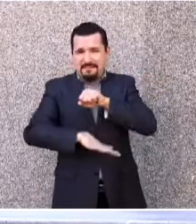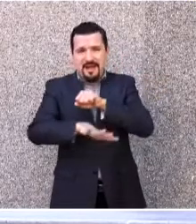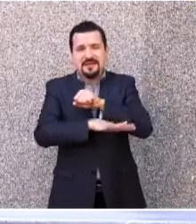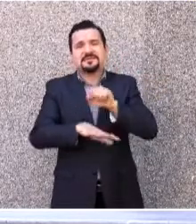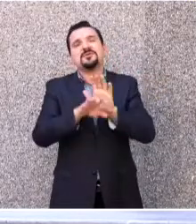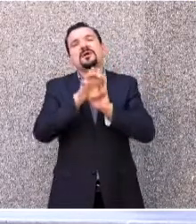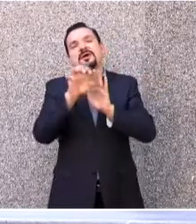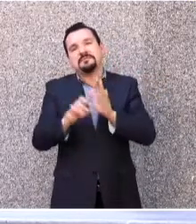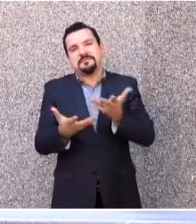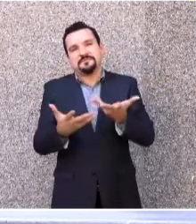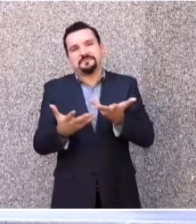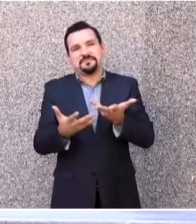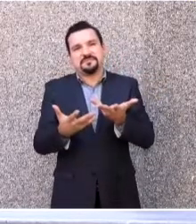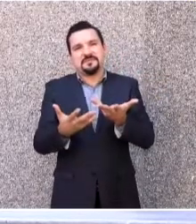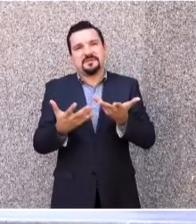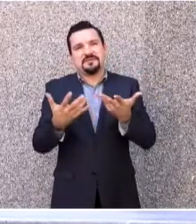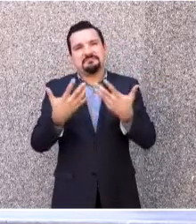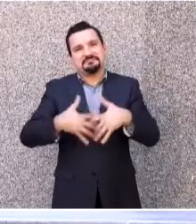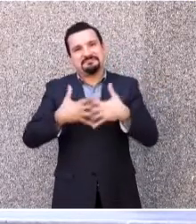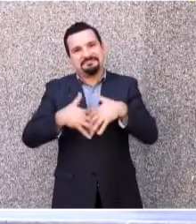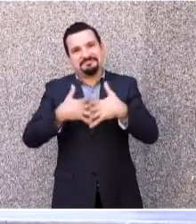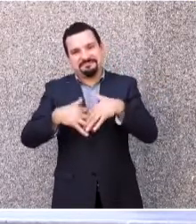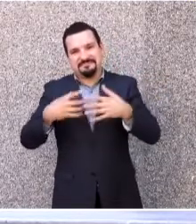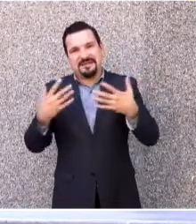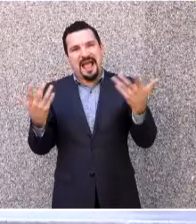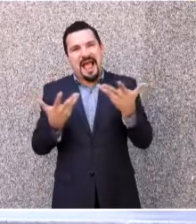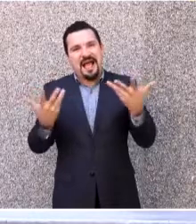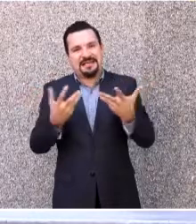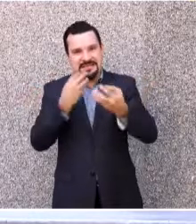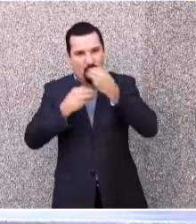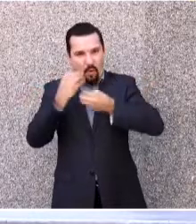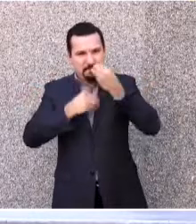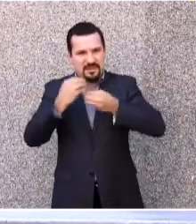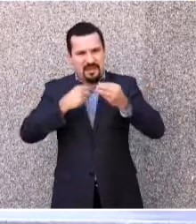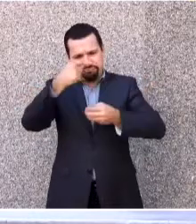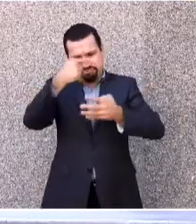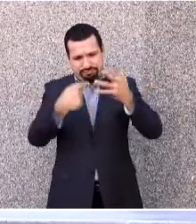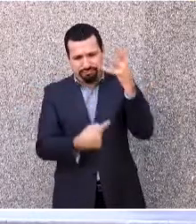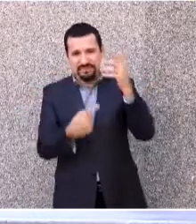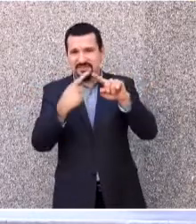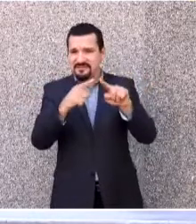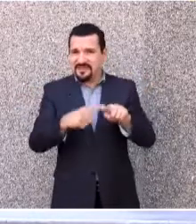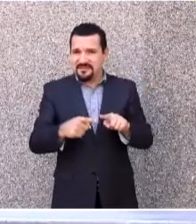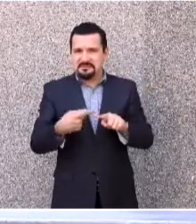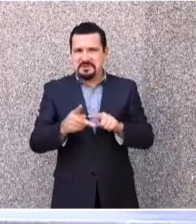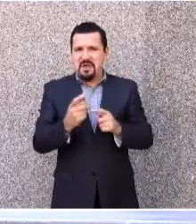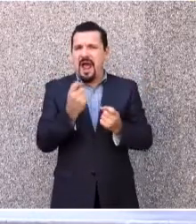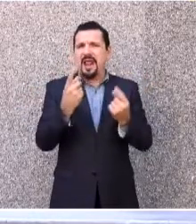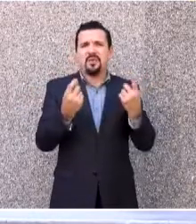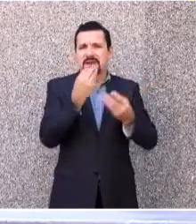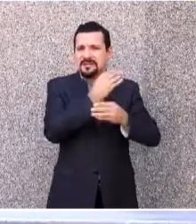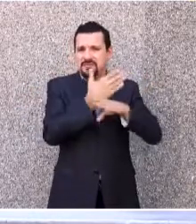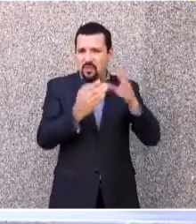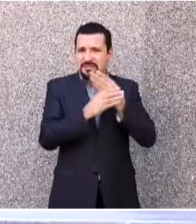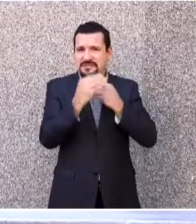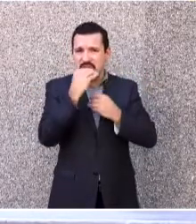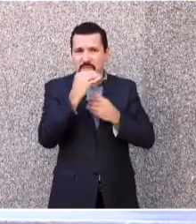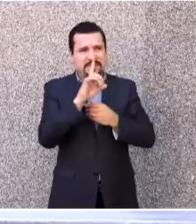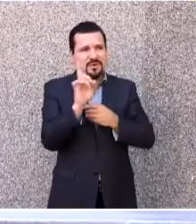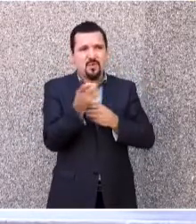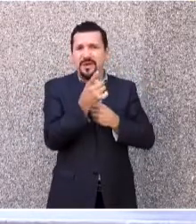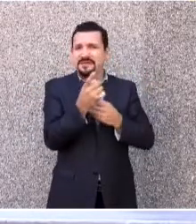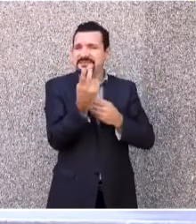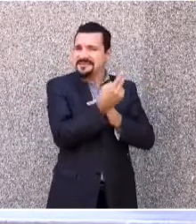entendamos que la industria alimentaria tiene un sinfín de productos, pero no todos son esenciales. Y eso es lo